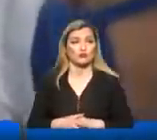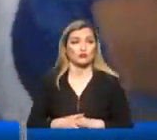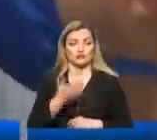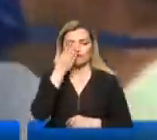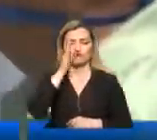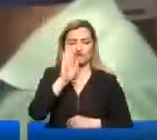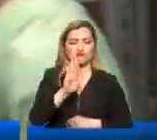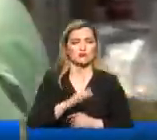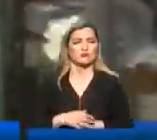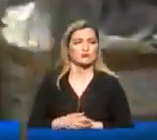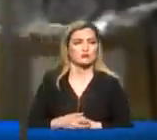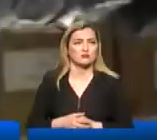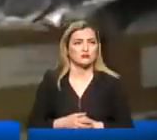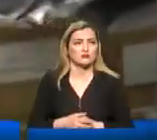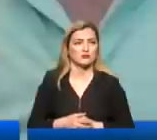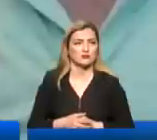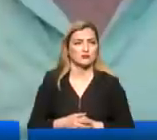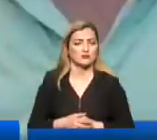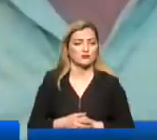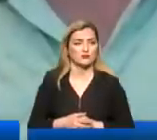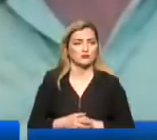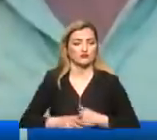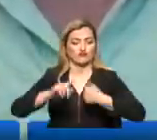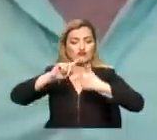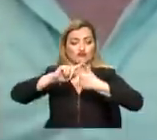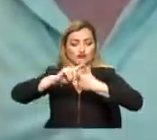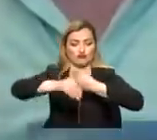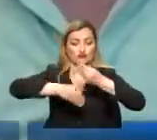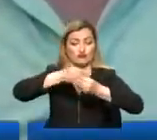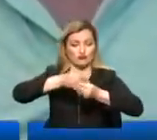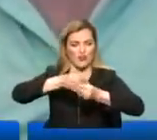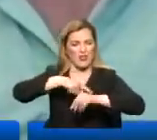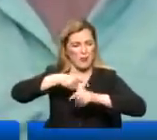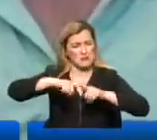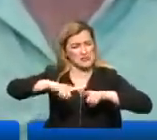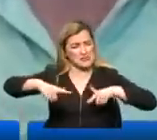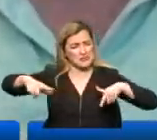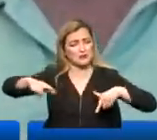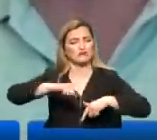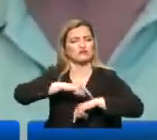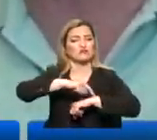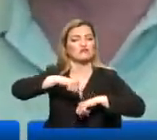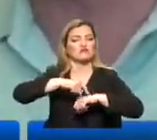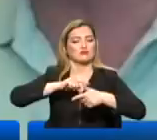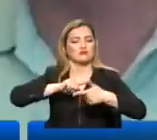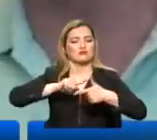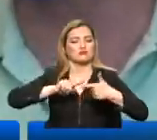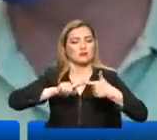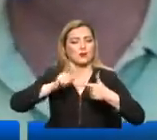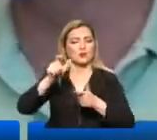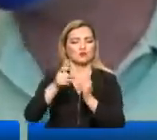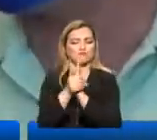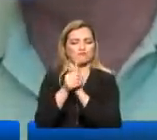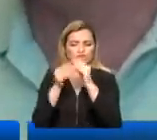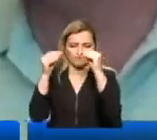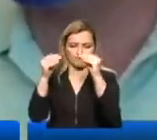y visualiza los siguientes pasos. Necesitamos tener una inversión a largo plazo. Ustedes necesitan tener gente capacitada